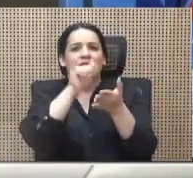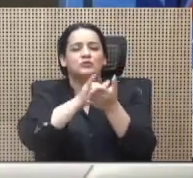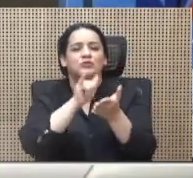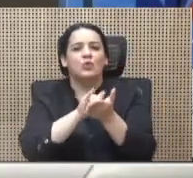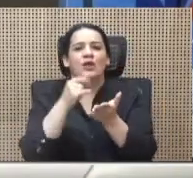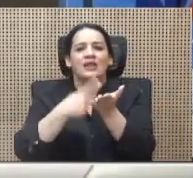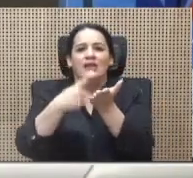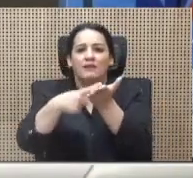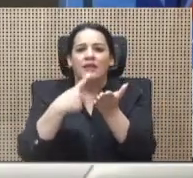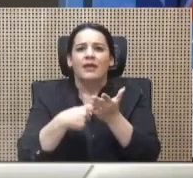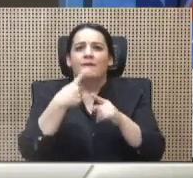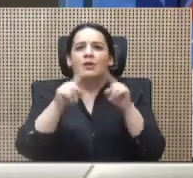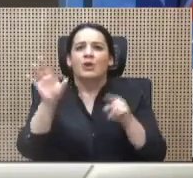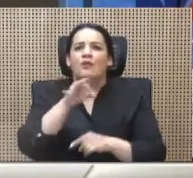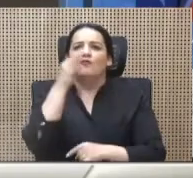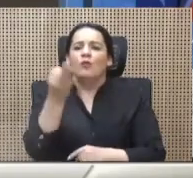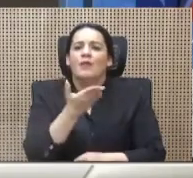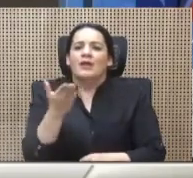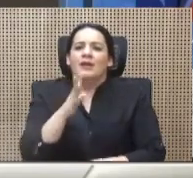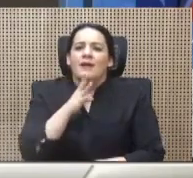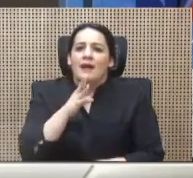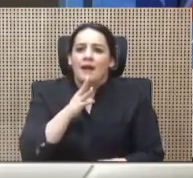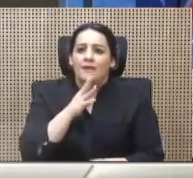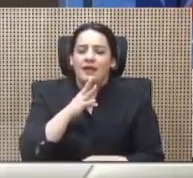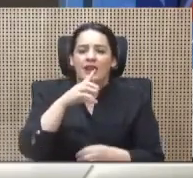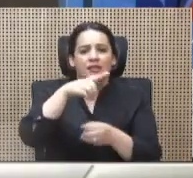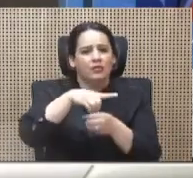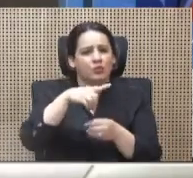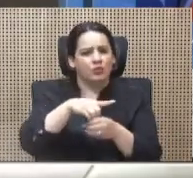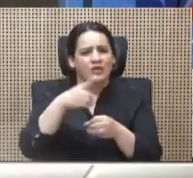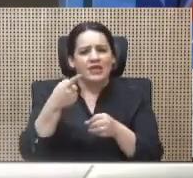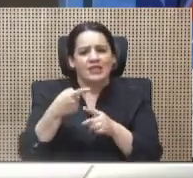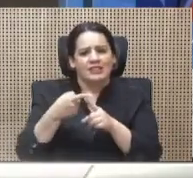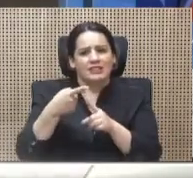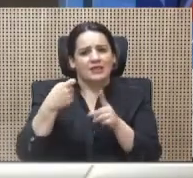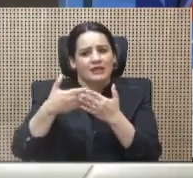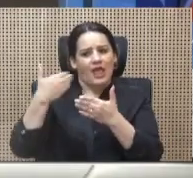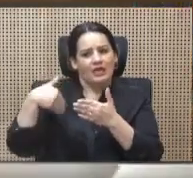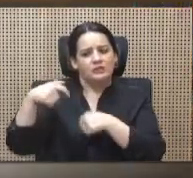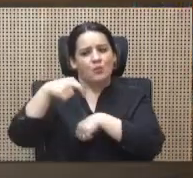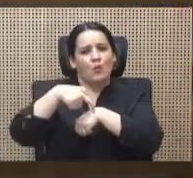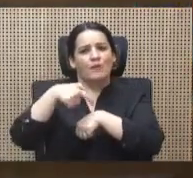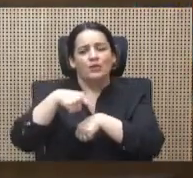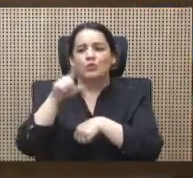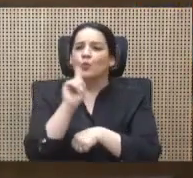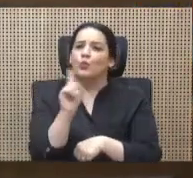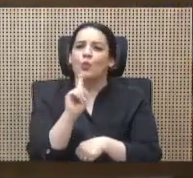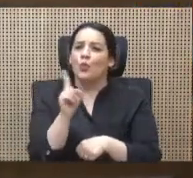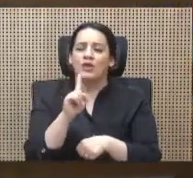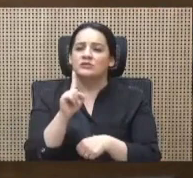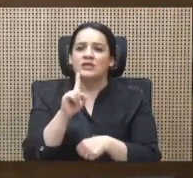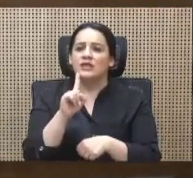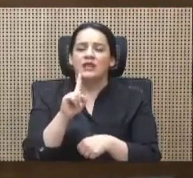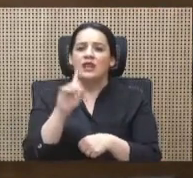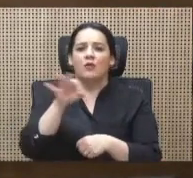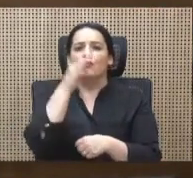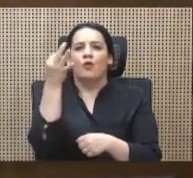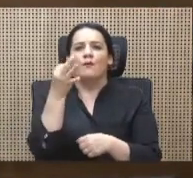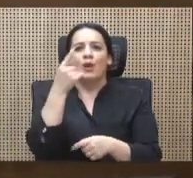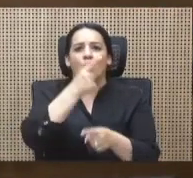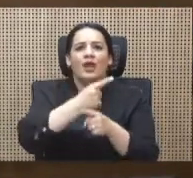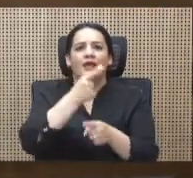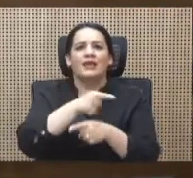el tono con el que habla la diputación de hace un momento, ese no es el tono correcto. Aquí nadie ha faltado a